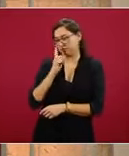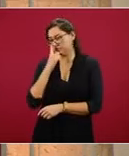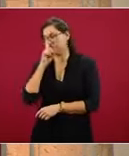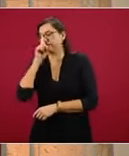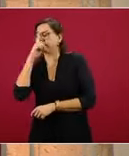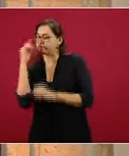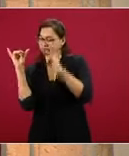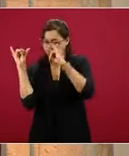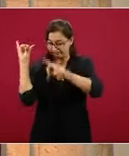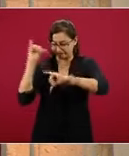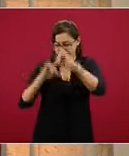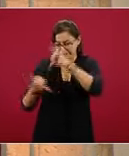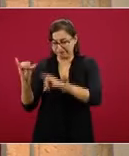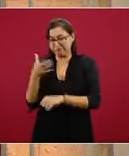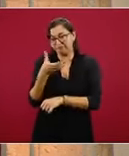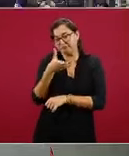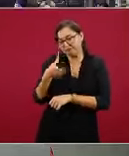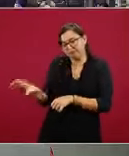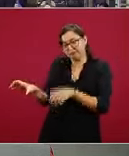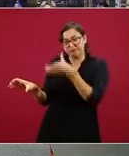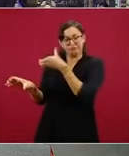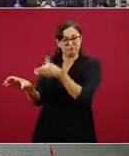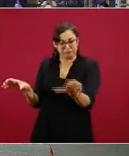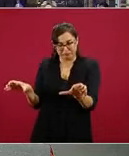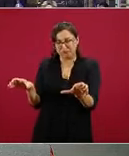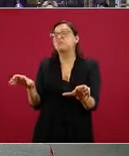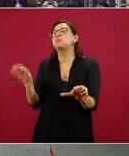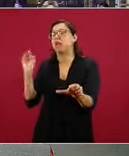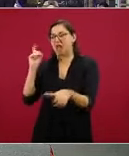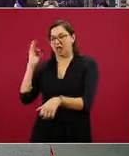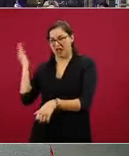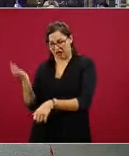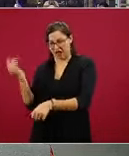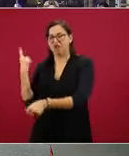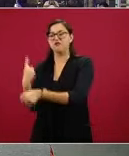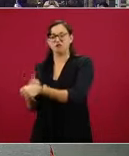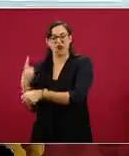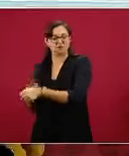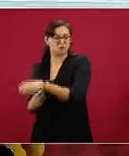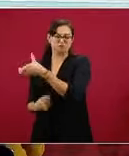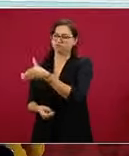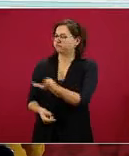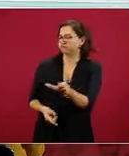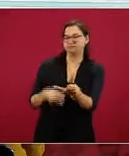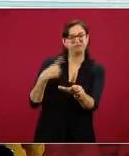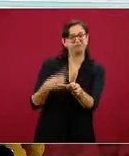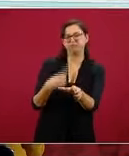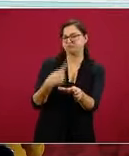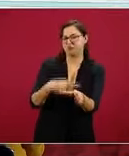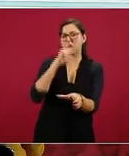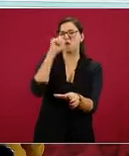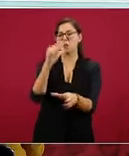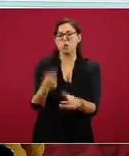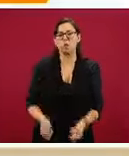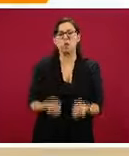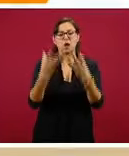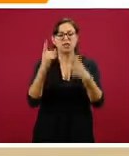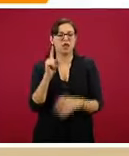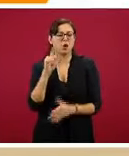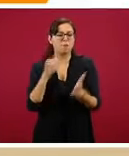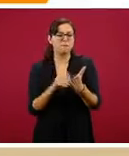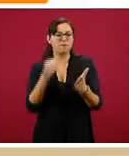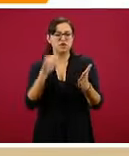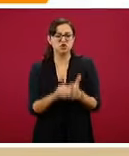ser confirmados a COVID-19 o descartados. Las personas que han sido descartadas son más de